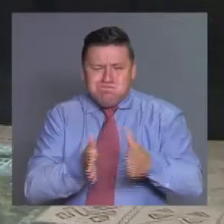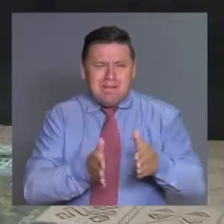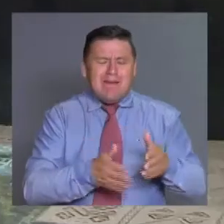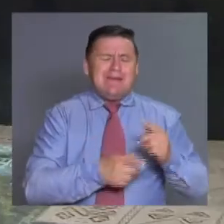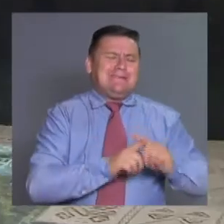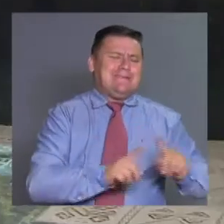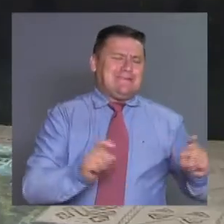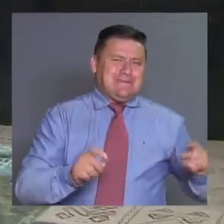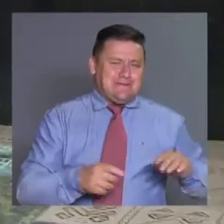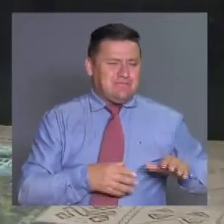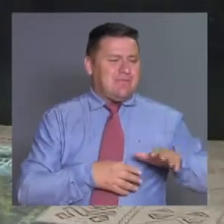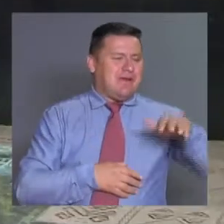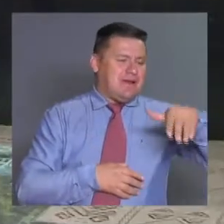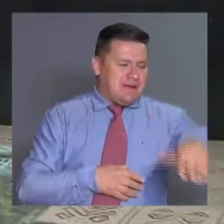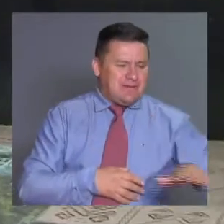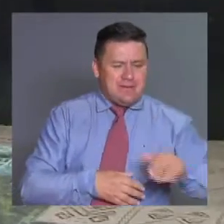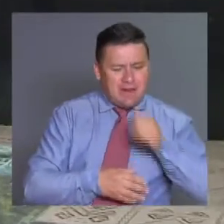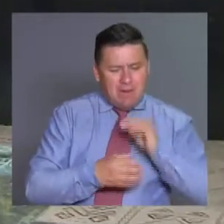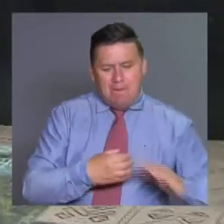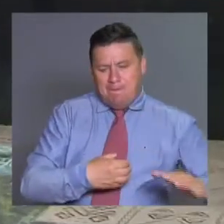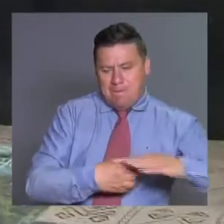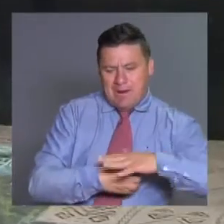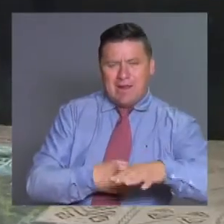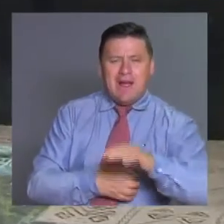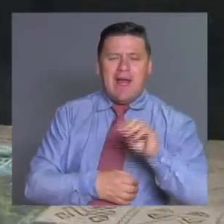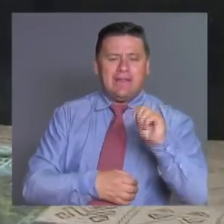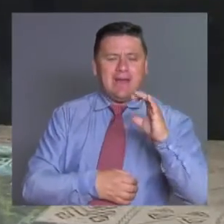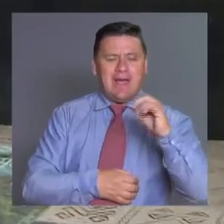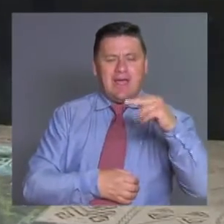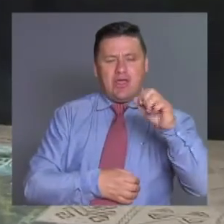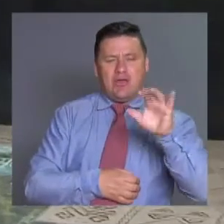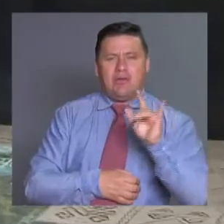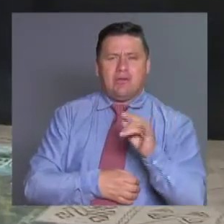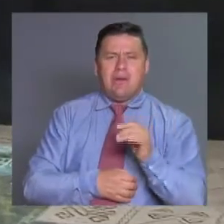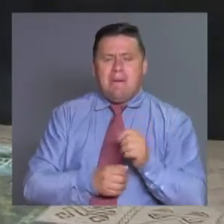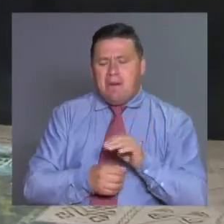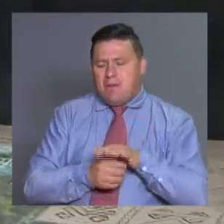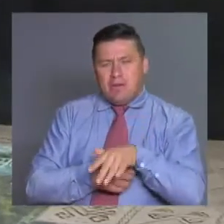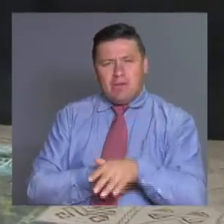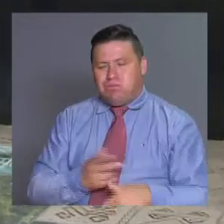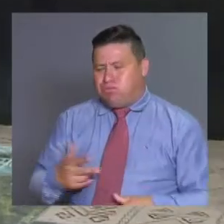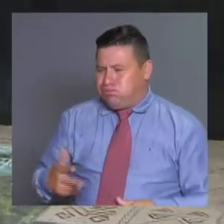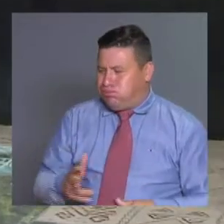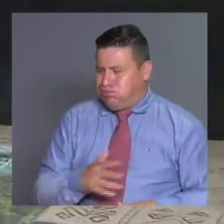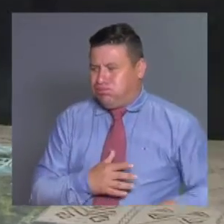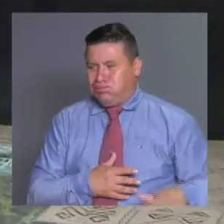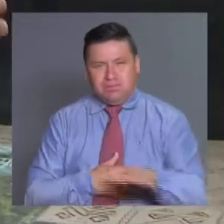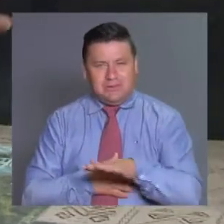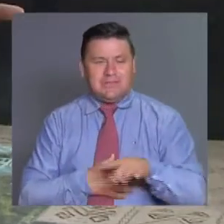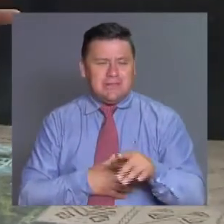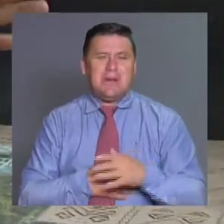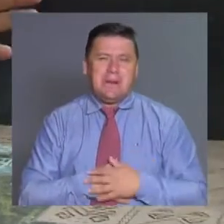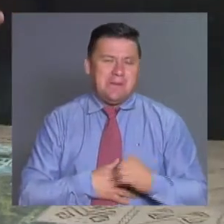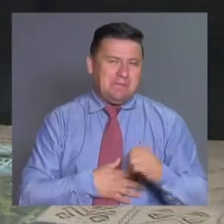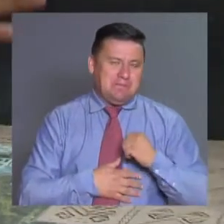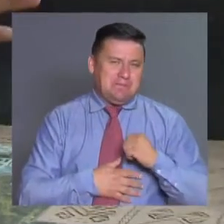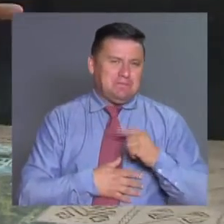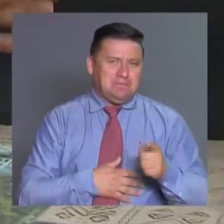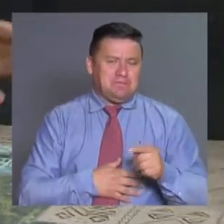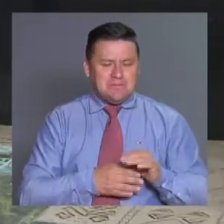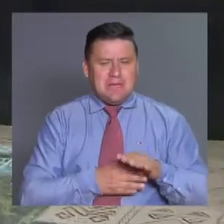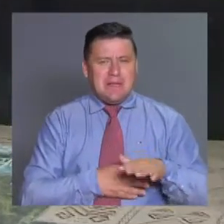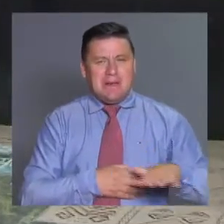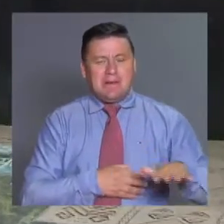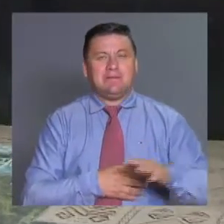la quebrada de anta ya que la quebranta ya que lleva cascadas pequeña en su recorrido en su recorrido hay cada vez hay